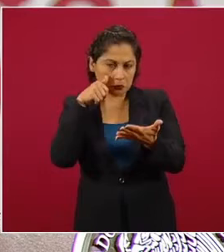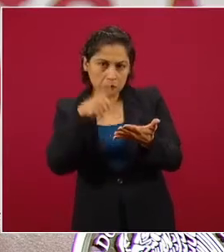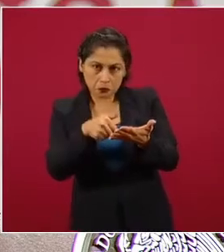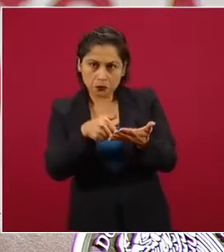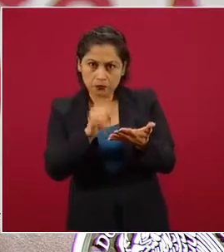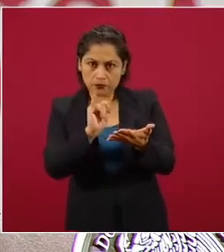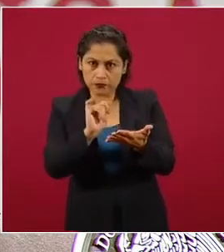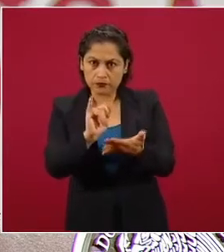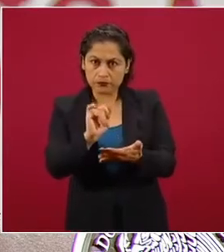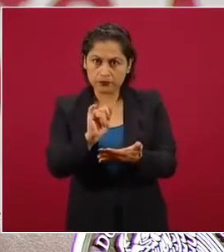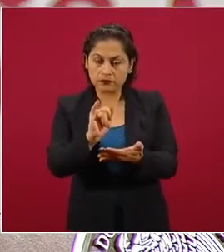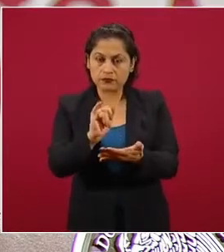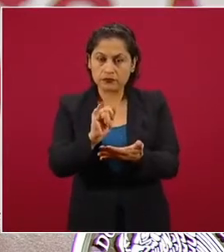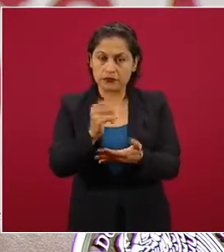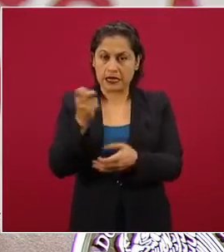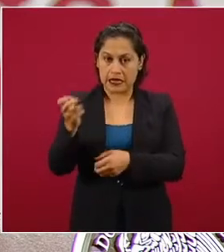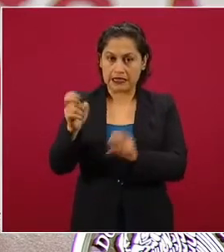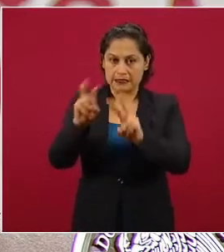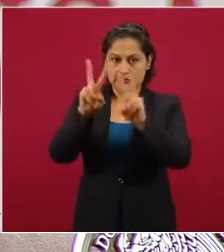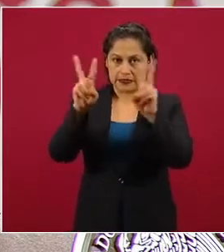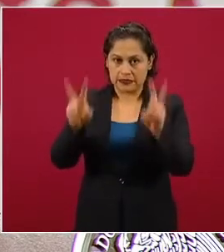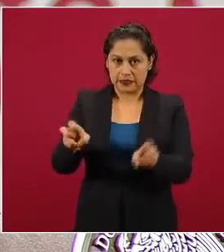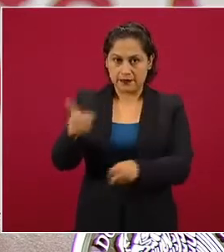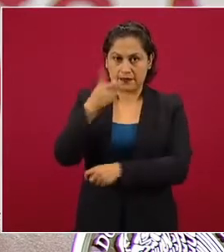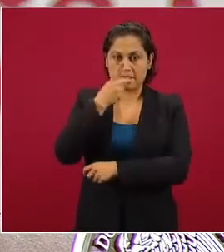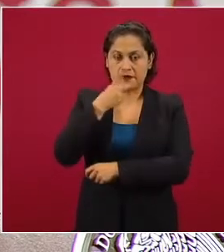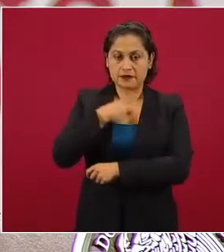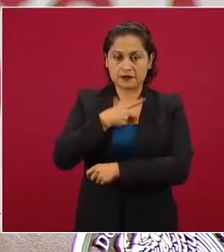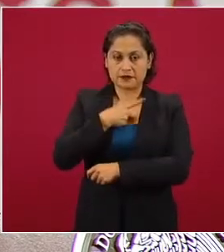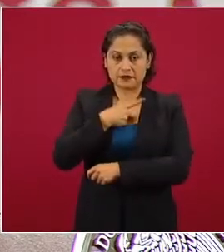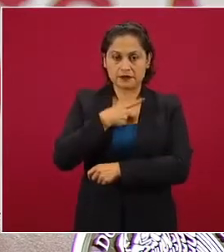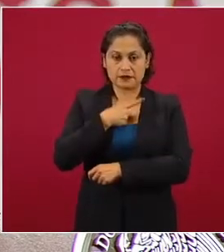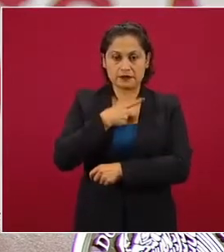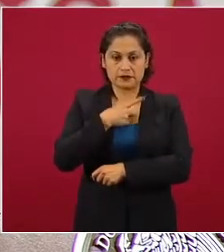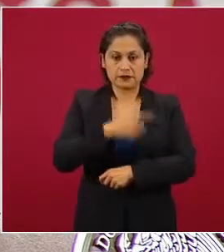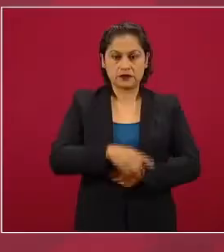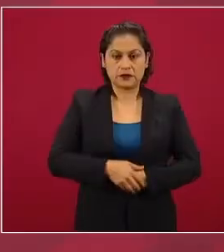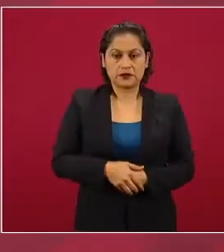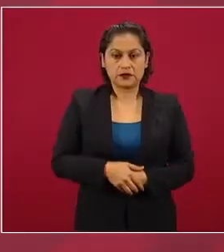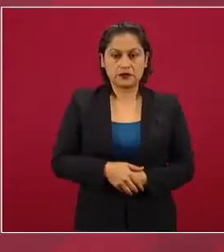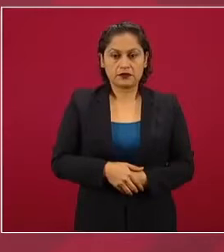Sobre este tema en particular, no hemos